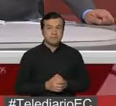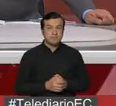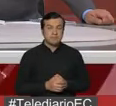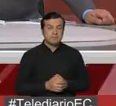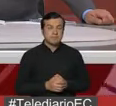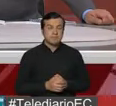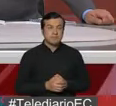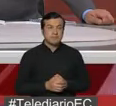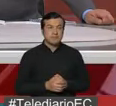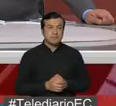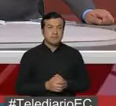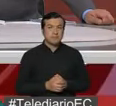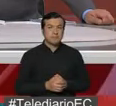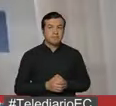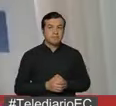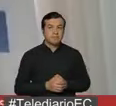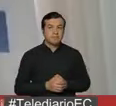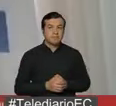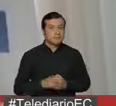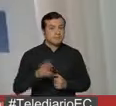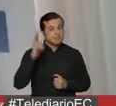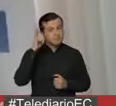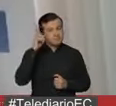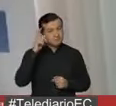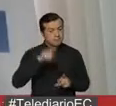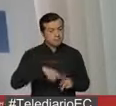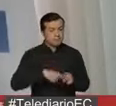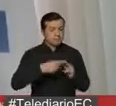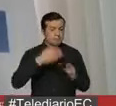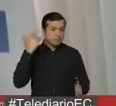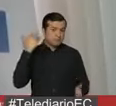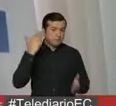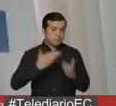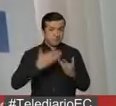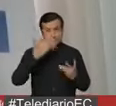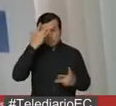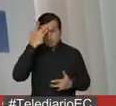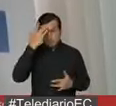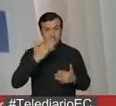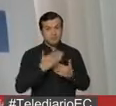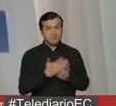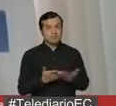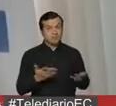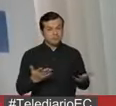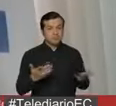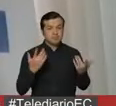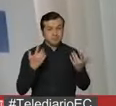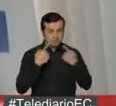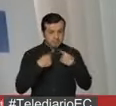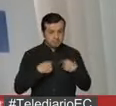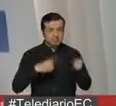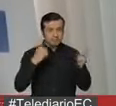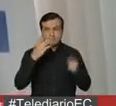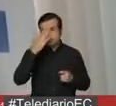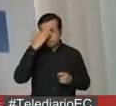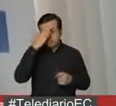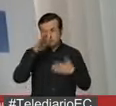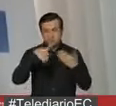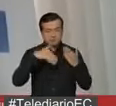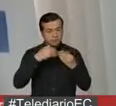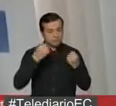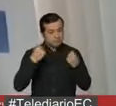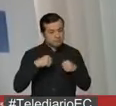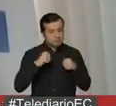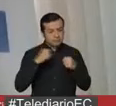Bueno, creo que desde un inicio de la pandemia ha sido público todas las medidas